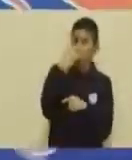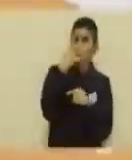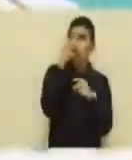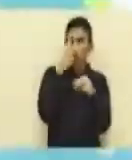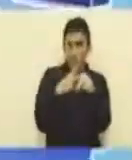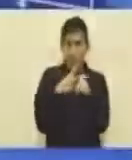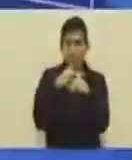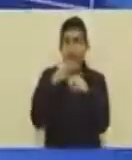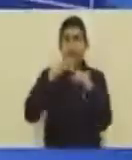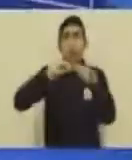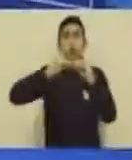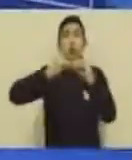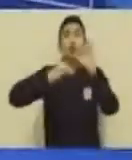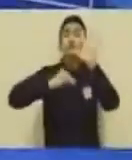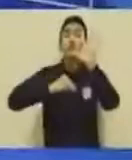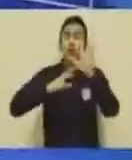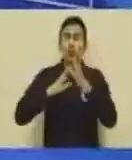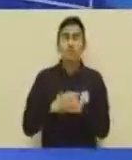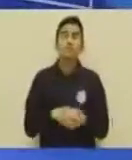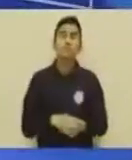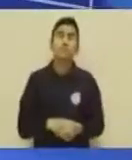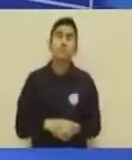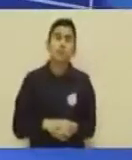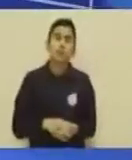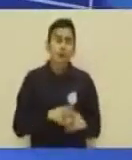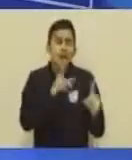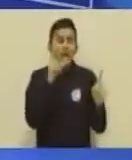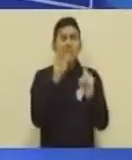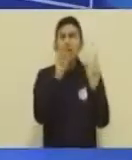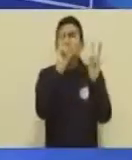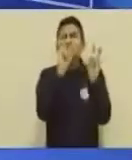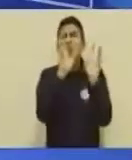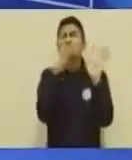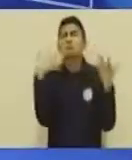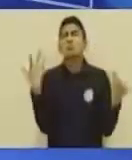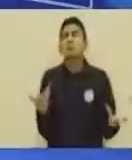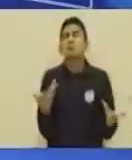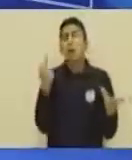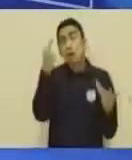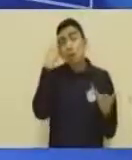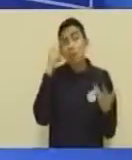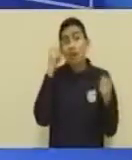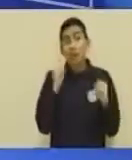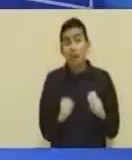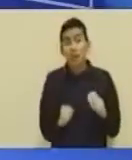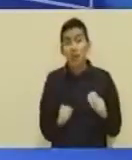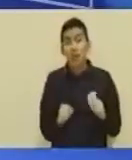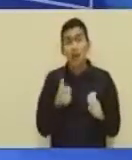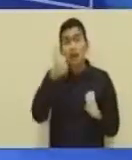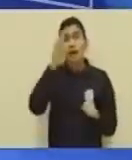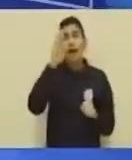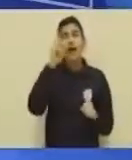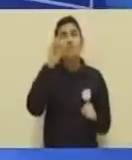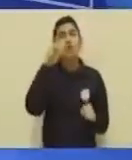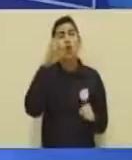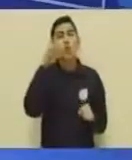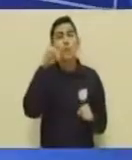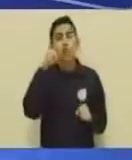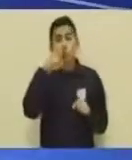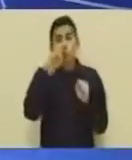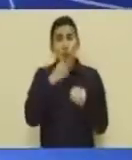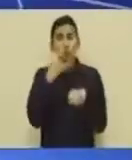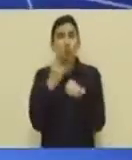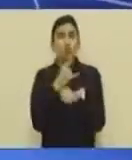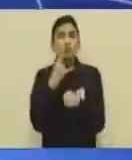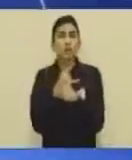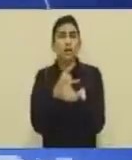series. Ejercicio número 5. El ejercicio número 5 está enfocado para el abdomen. Puedes